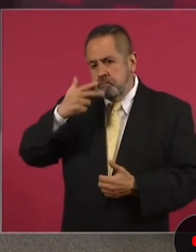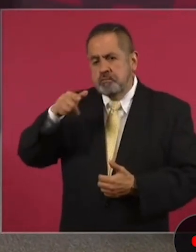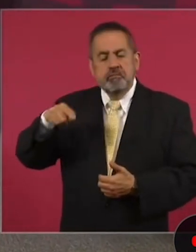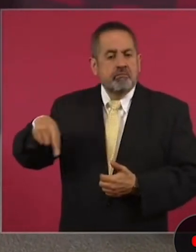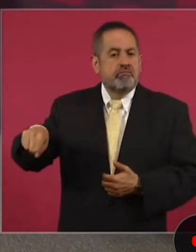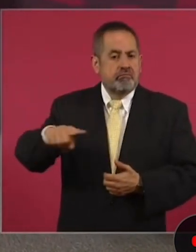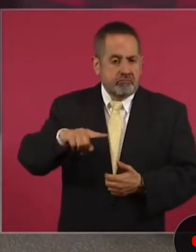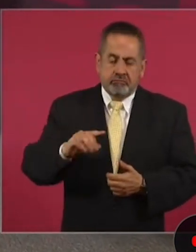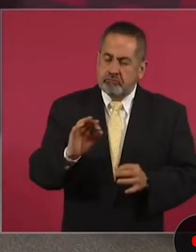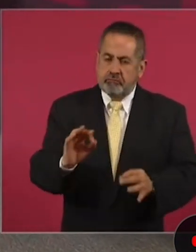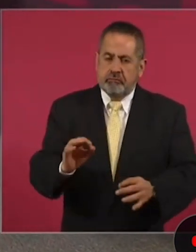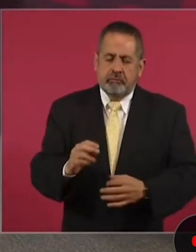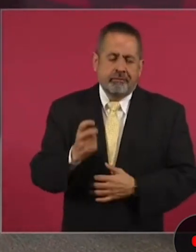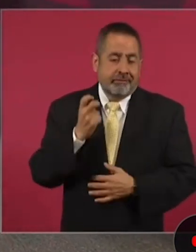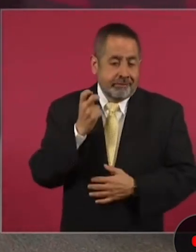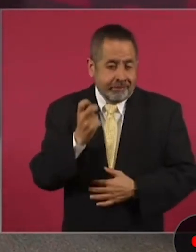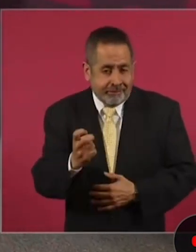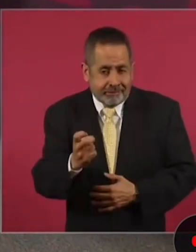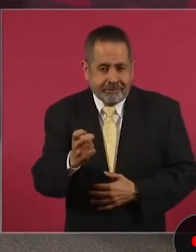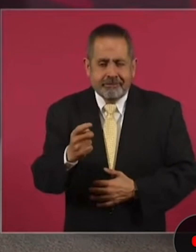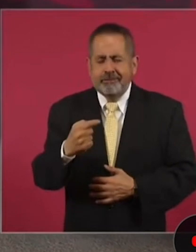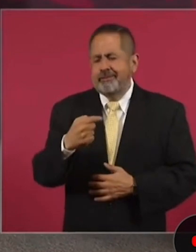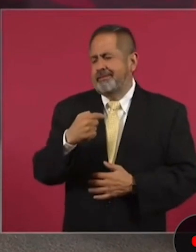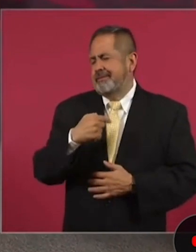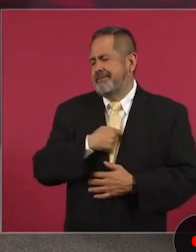Eso es para mí